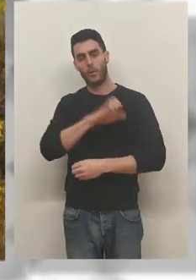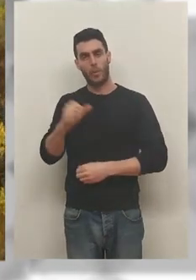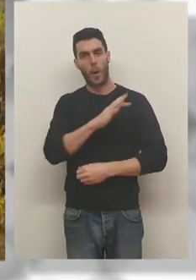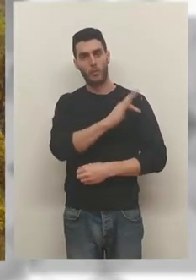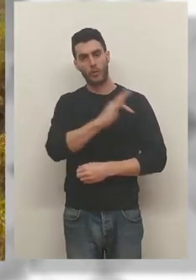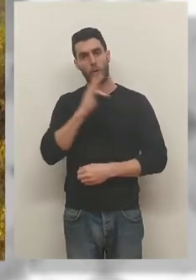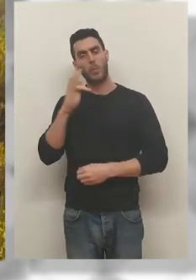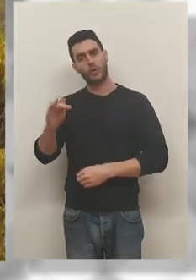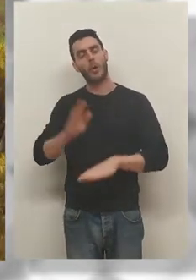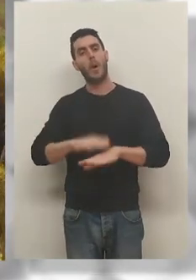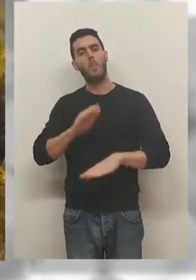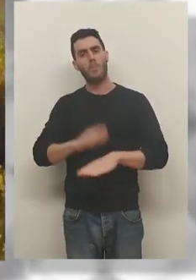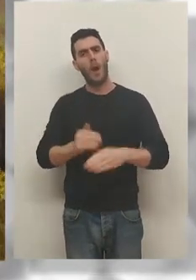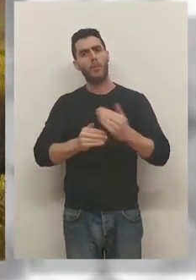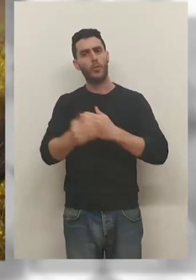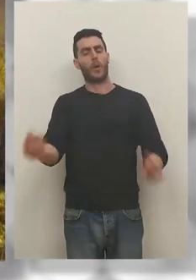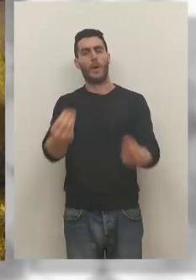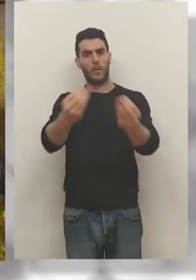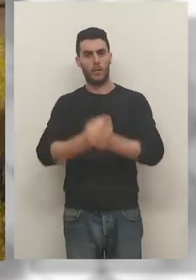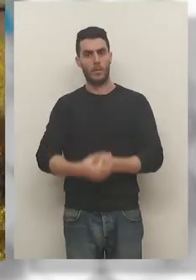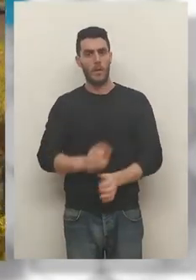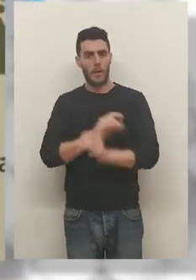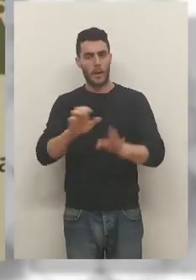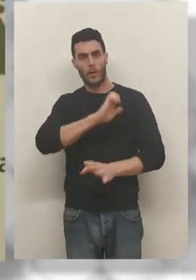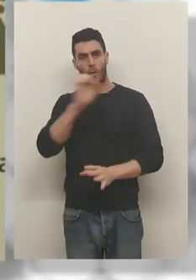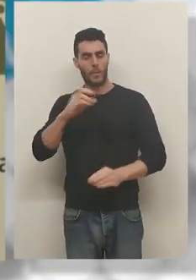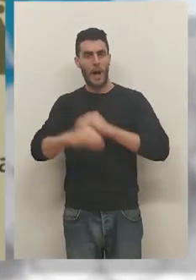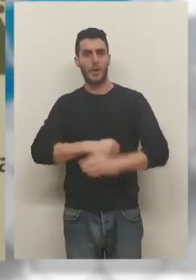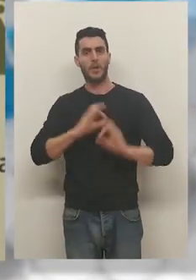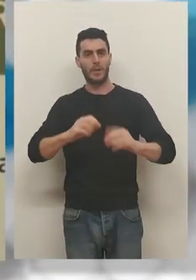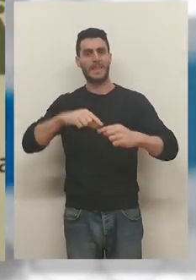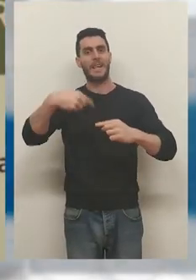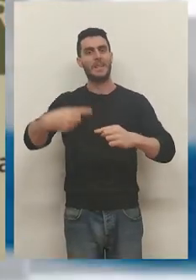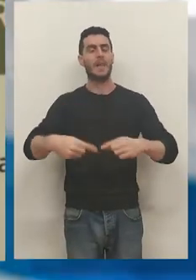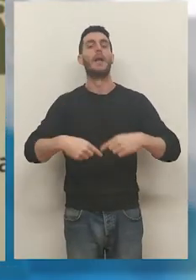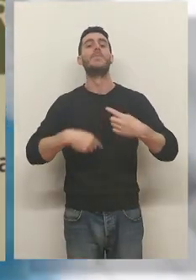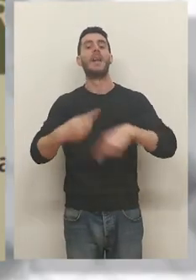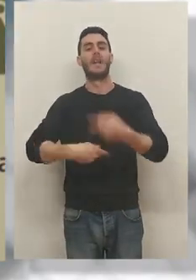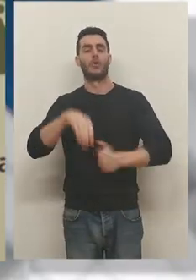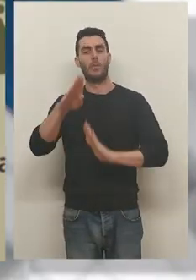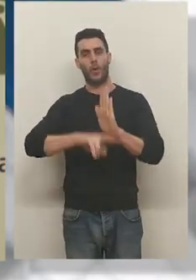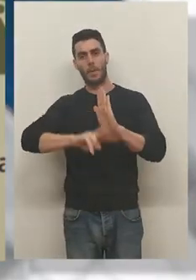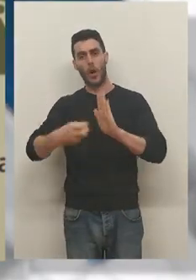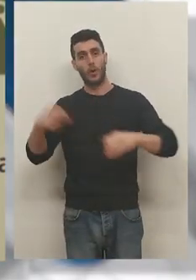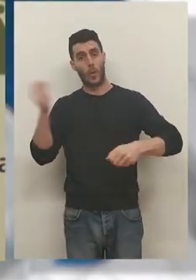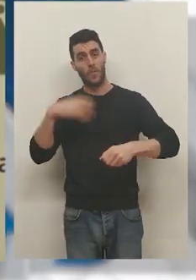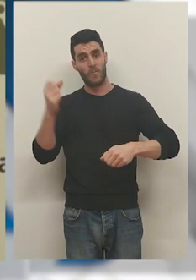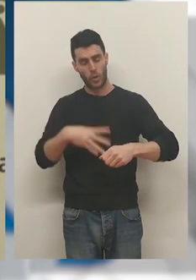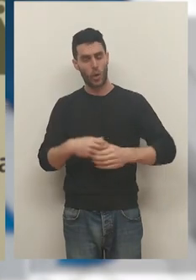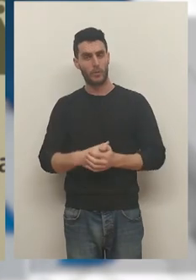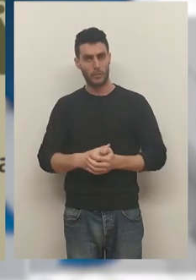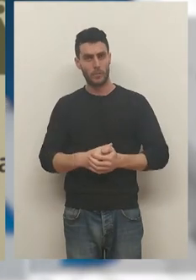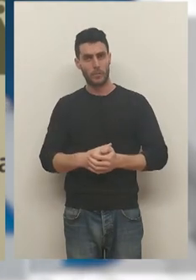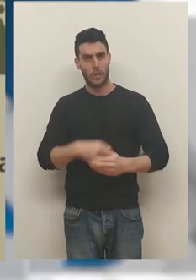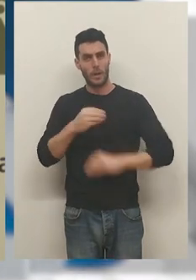para afrontar este escenario incierto eso es lo que estamos haciendo en Europa con los generation con otro tipo de programas de fondos